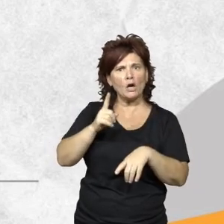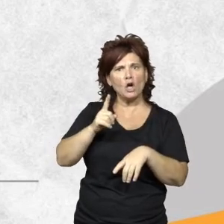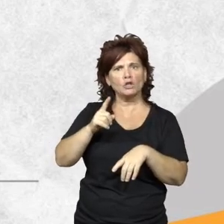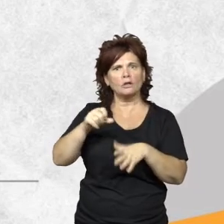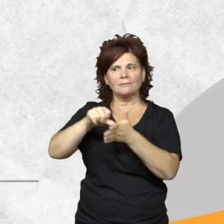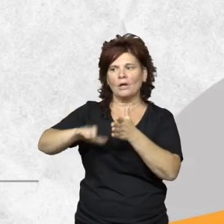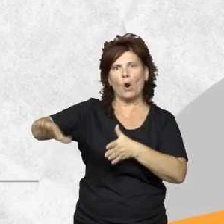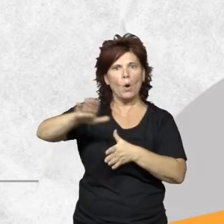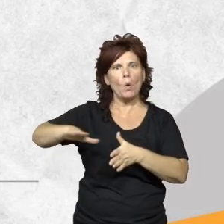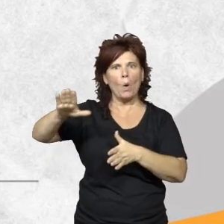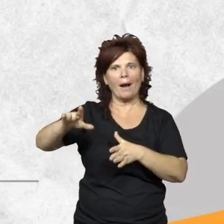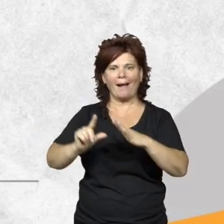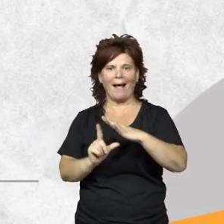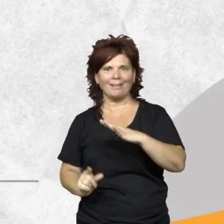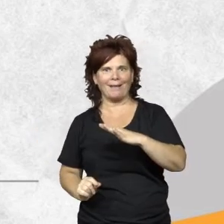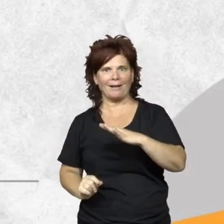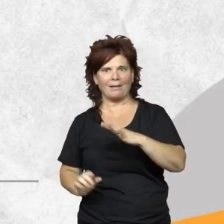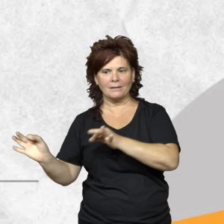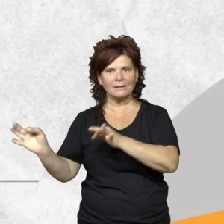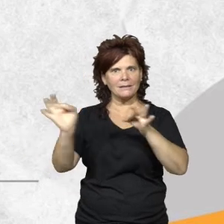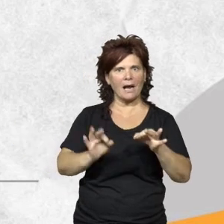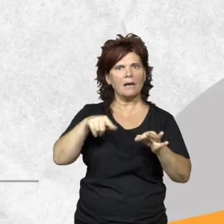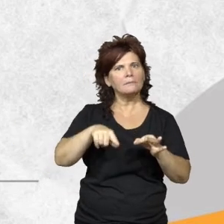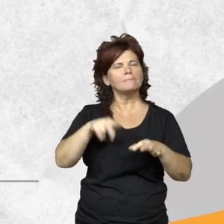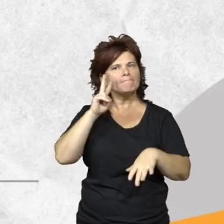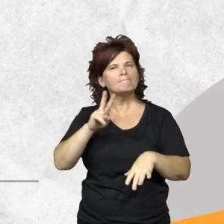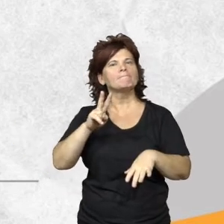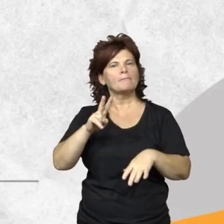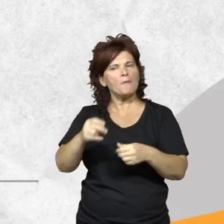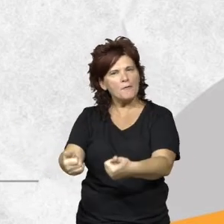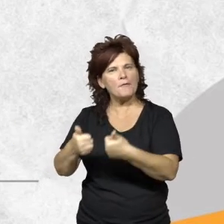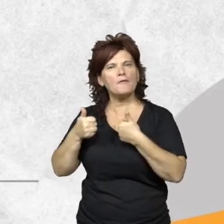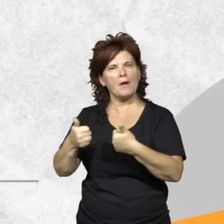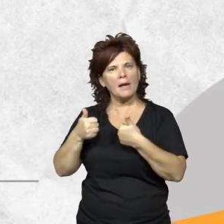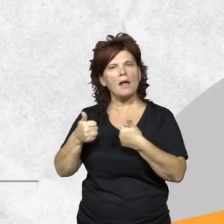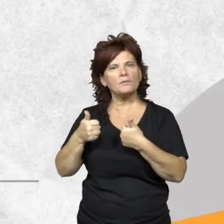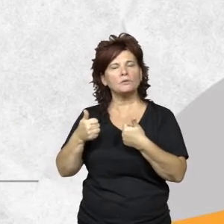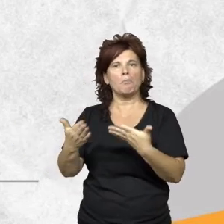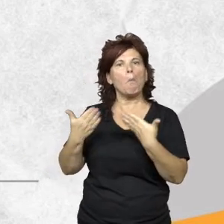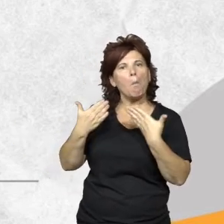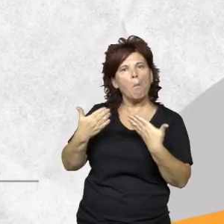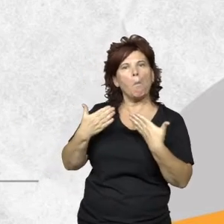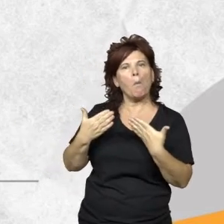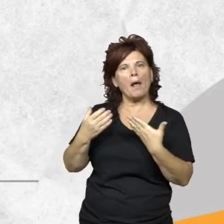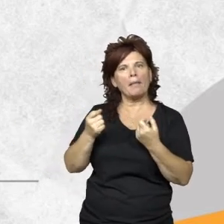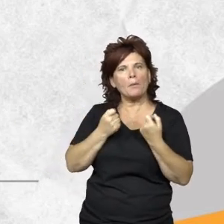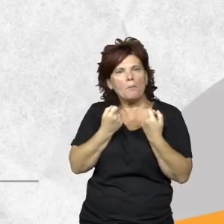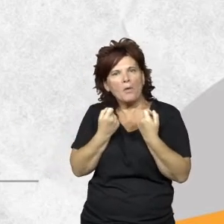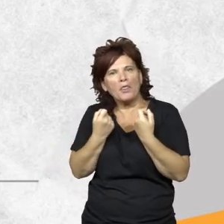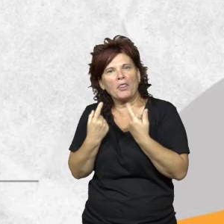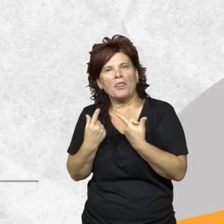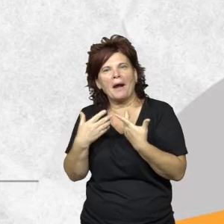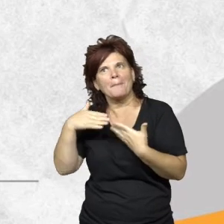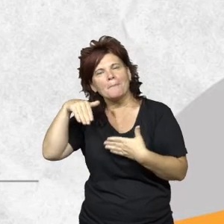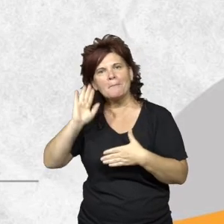antárticas. Esto hace que se ha beneficiado muchísimo porque ha podido recalar más veces, al estar